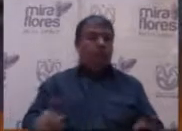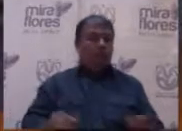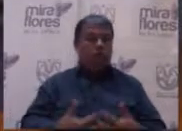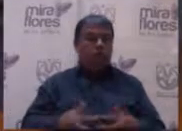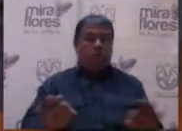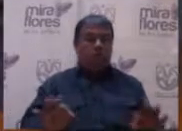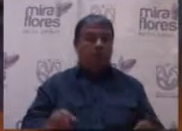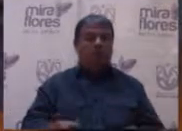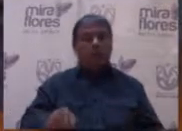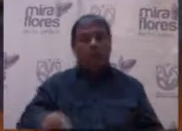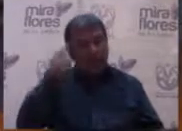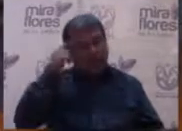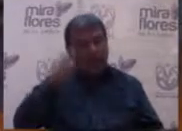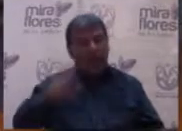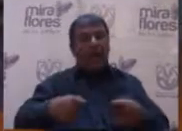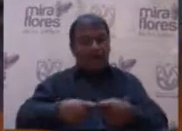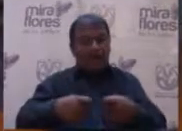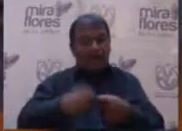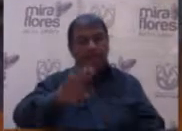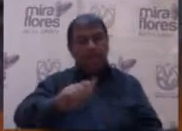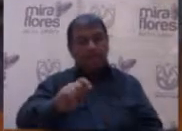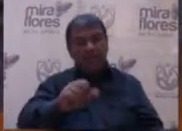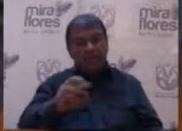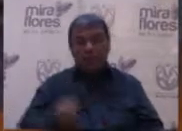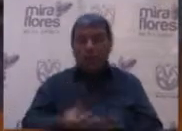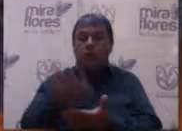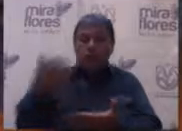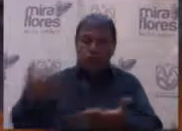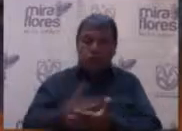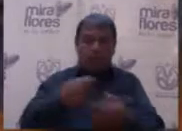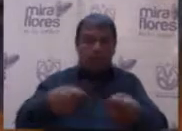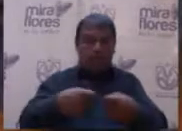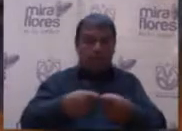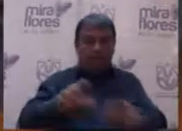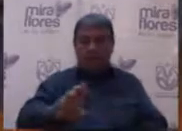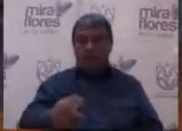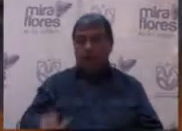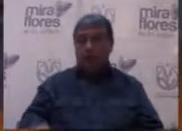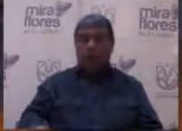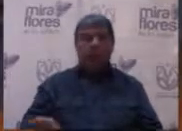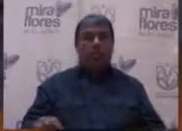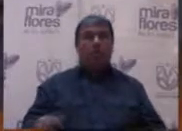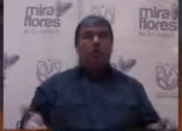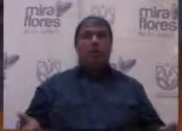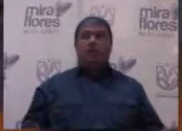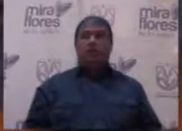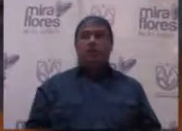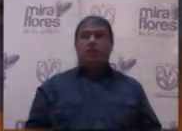Entonces él supone que es la batería y compra una batería nueva. Y tampoco arranca.